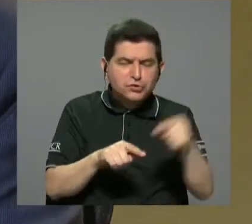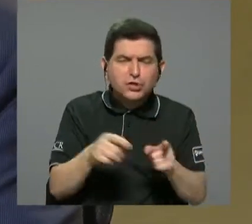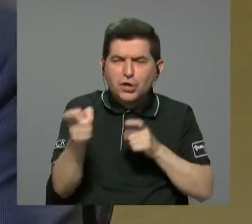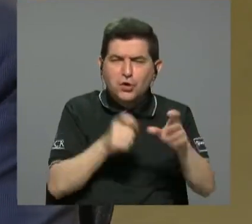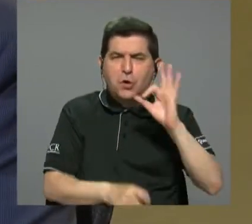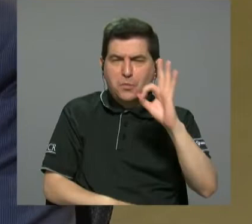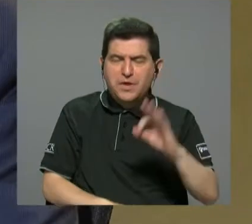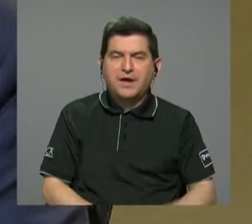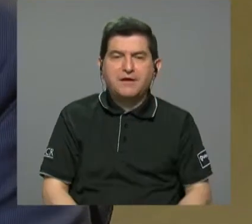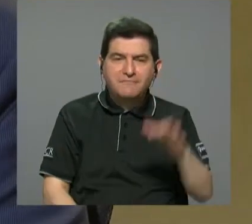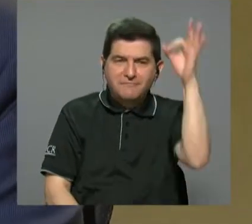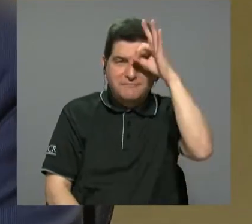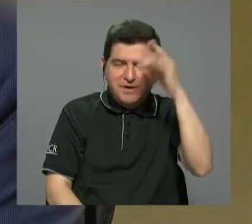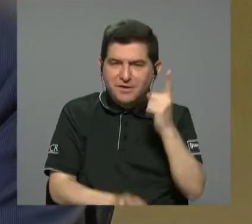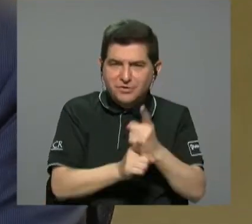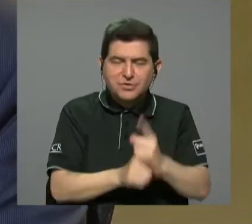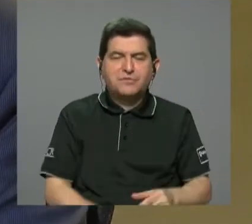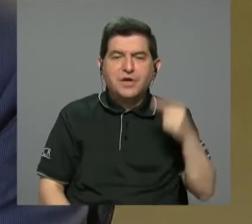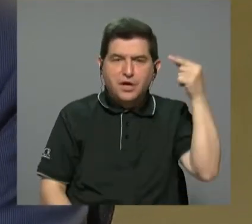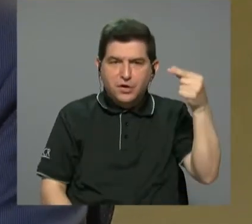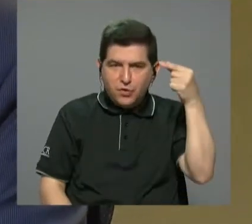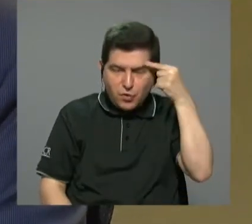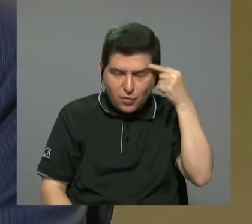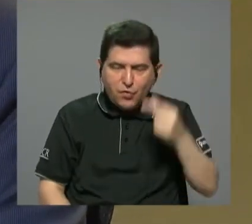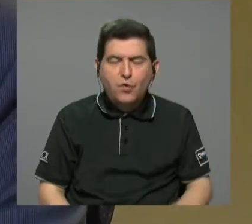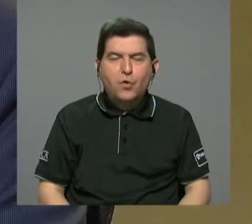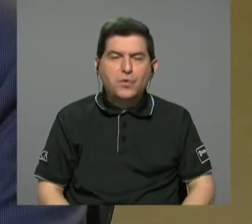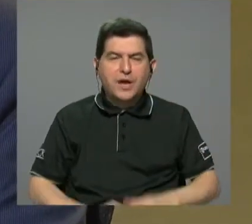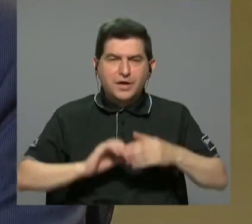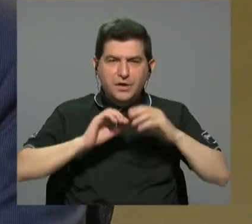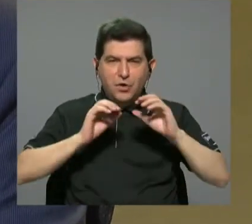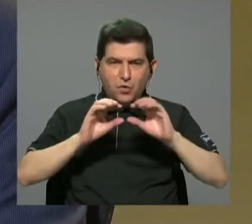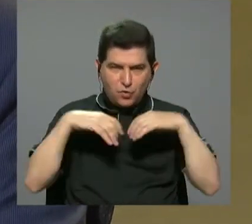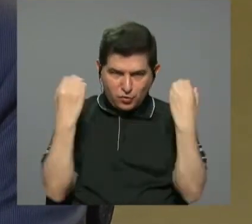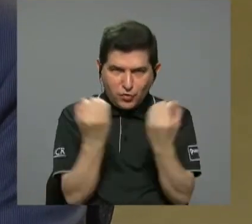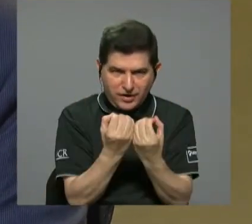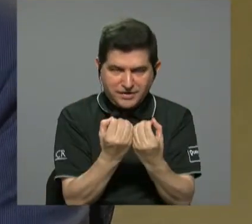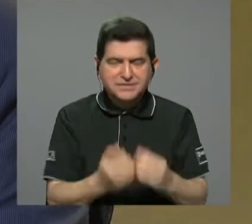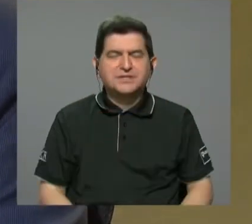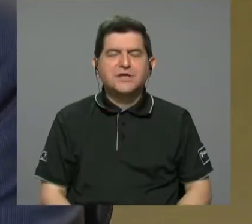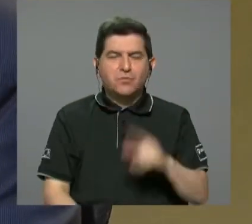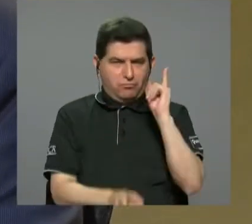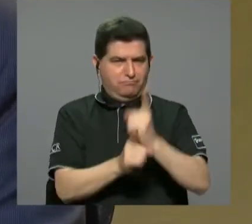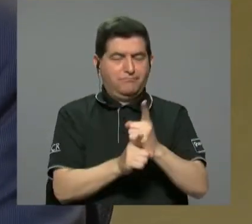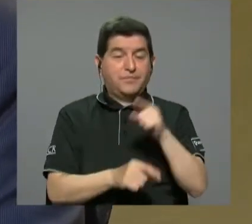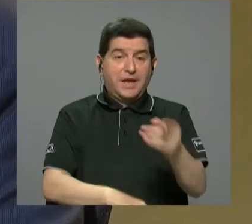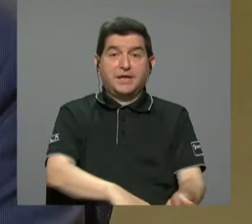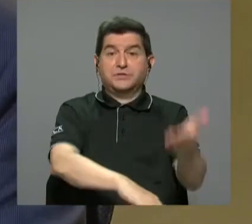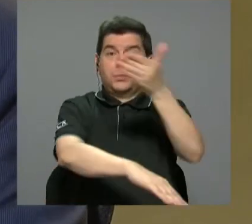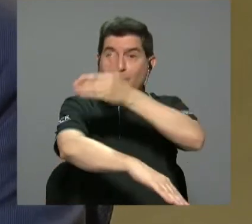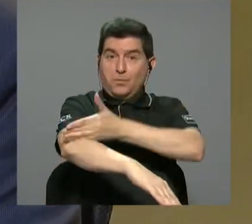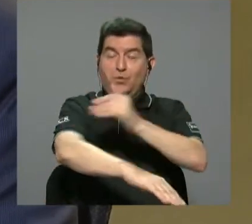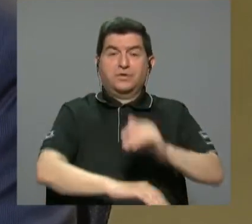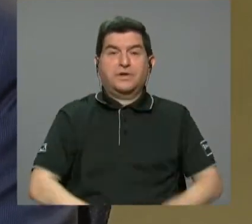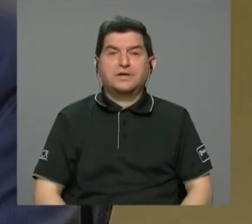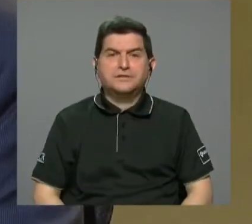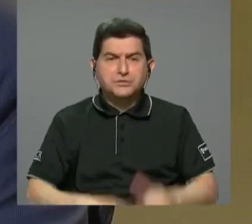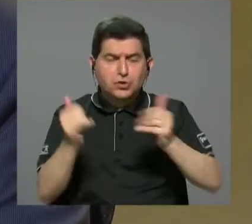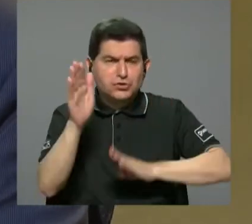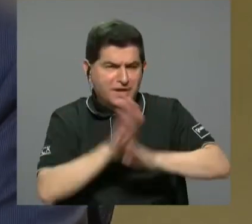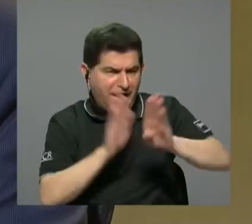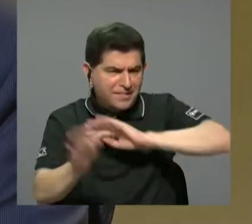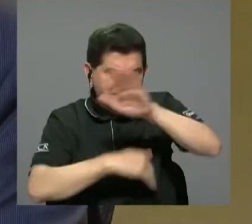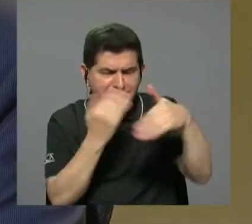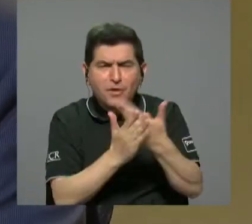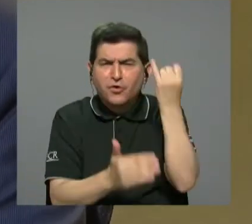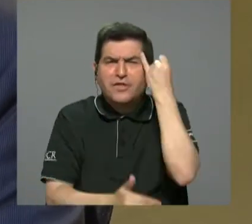filosofía adecuada, con un gobierno corporativo adecuado. Eso pues le va a dar un salto cuando se vaya desarrollando todos